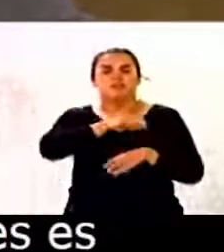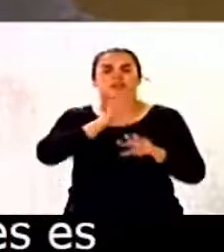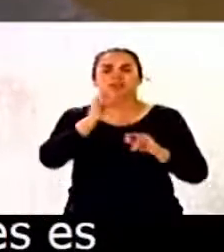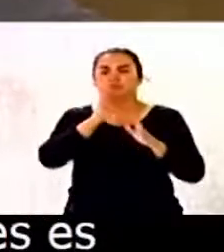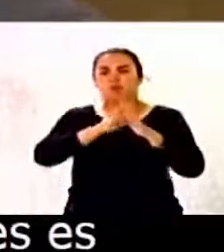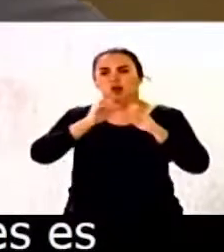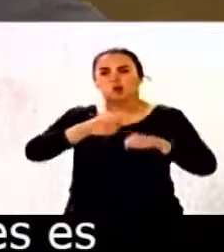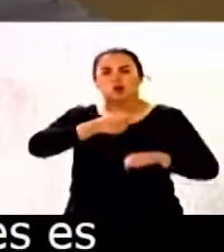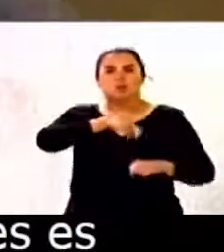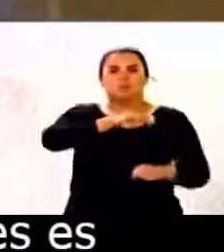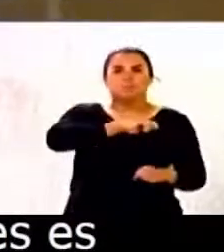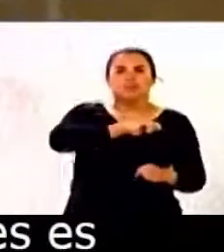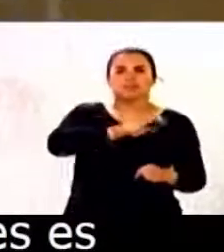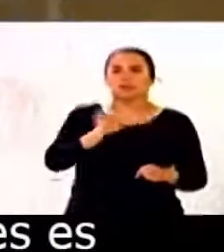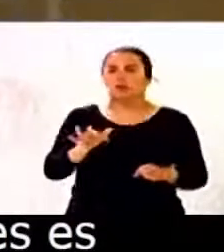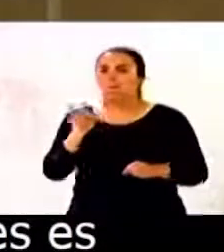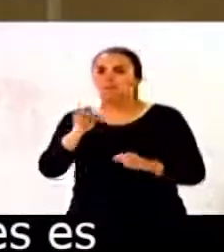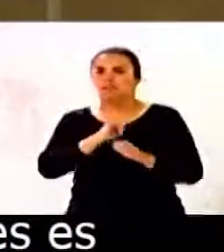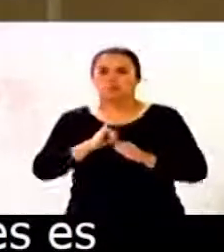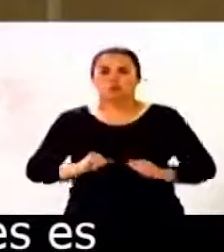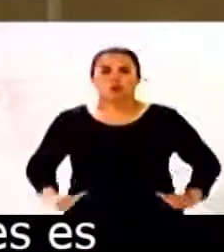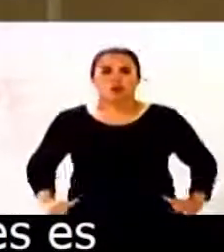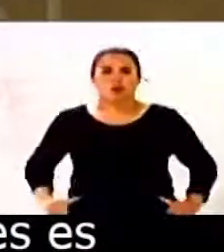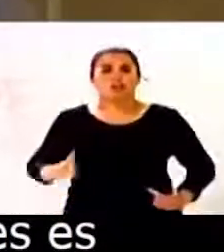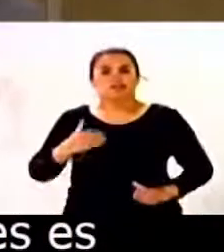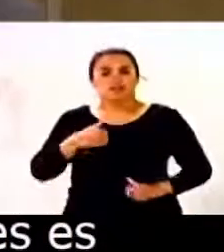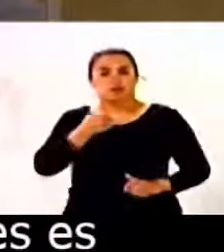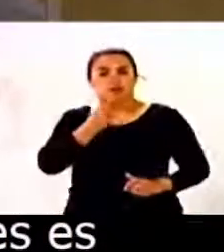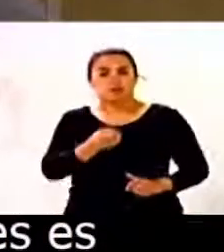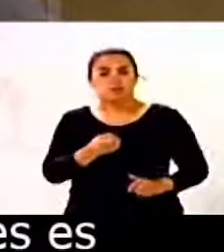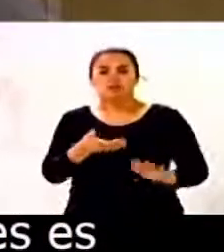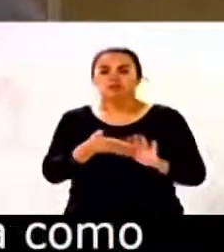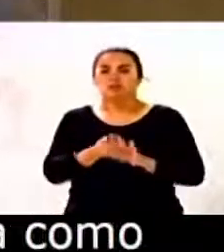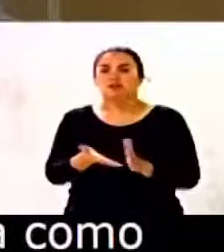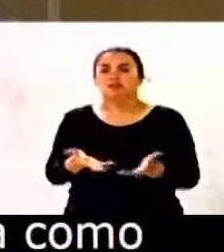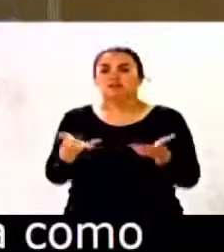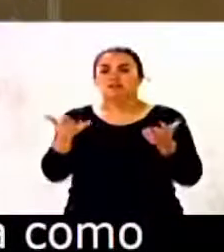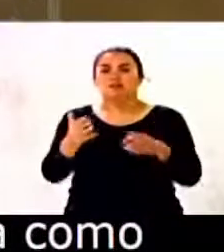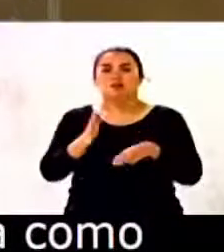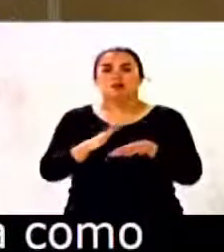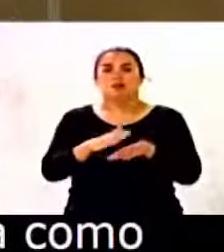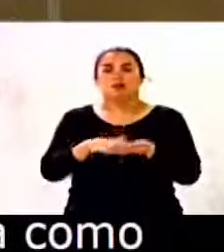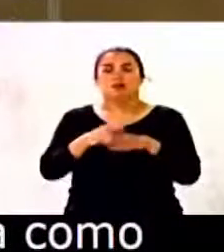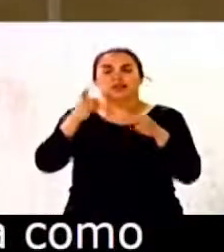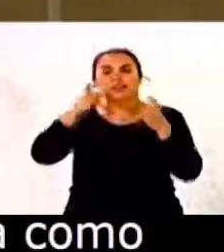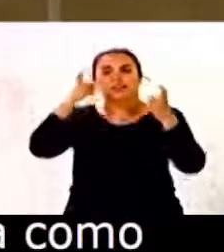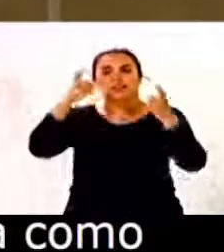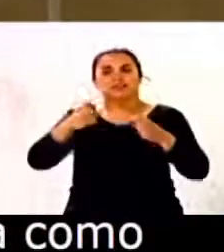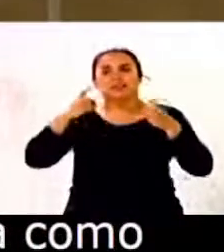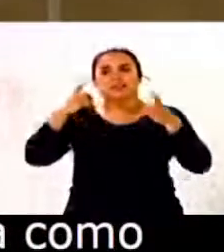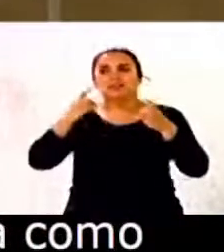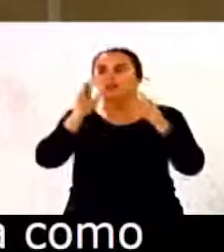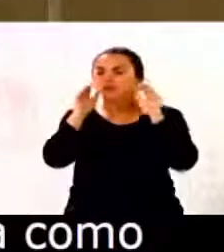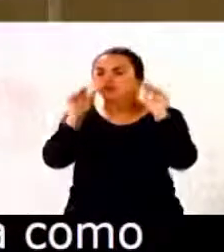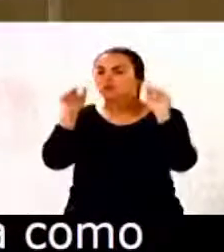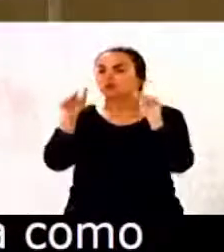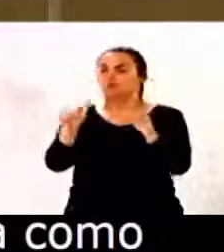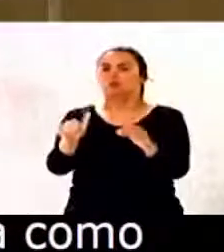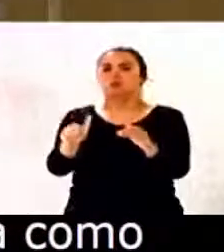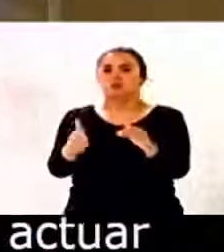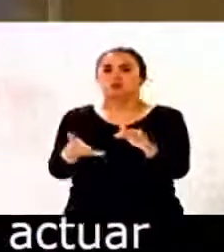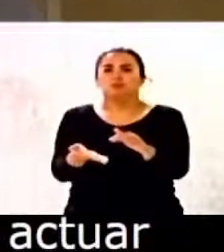España como Portugal se traen es muy beneficioso para intentar actuar contra el alza